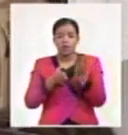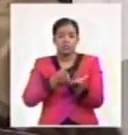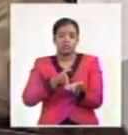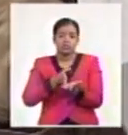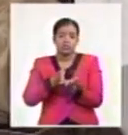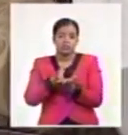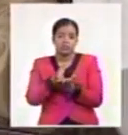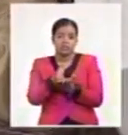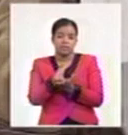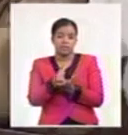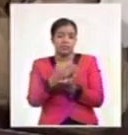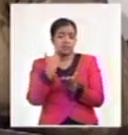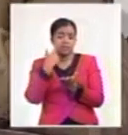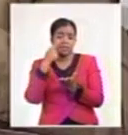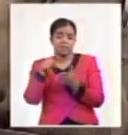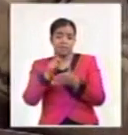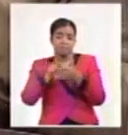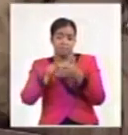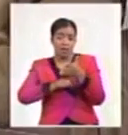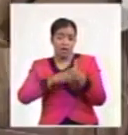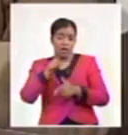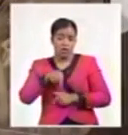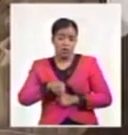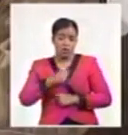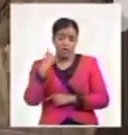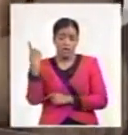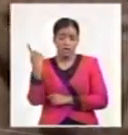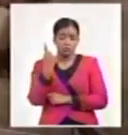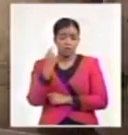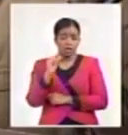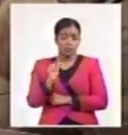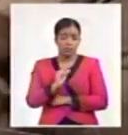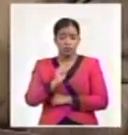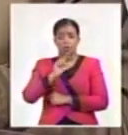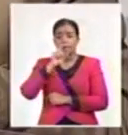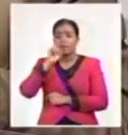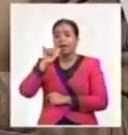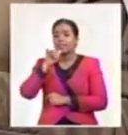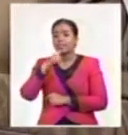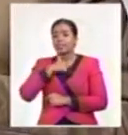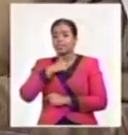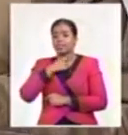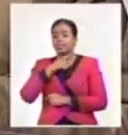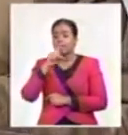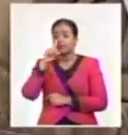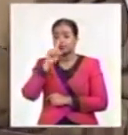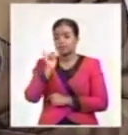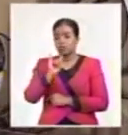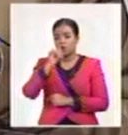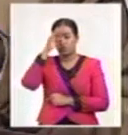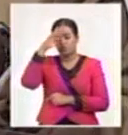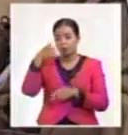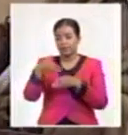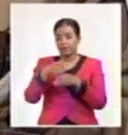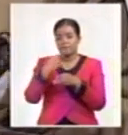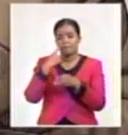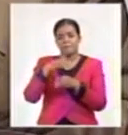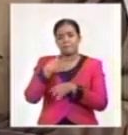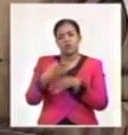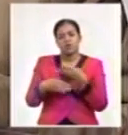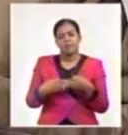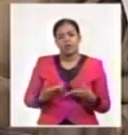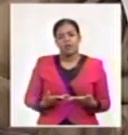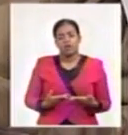siendo, se palpó en esta estrategia de seguridad nacional reciente de Biden, como se había plasmado en la de Trump, también las dos grandes inquietudes